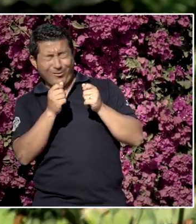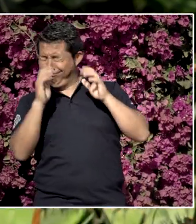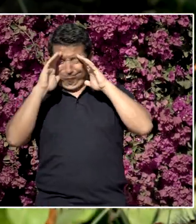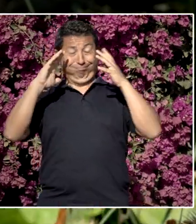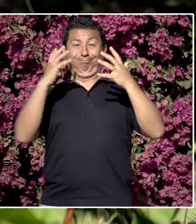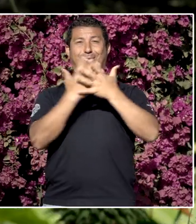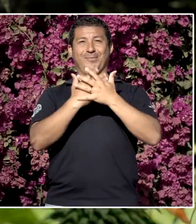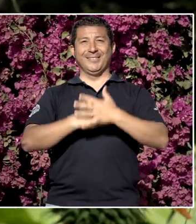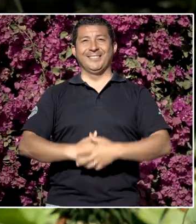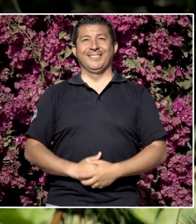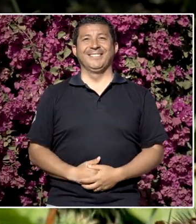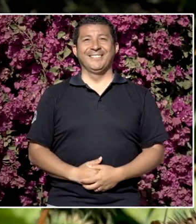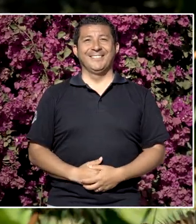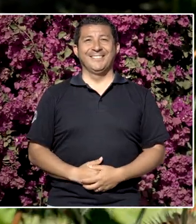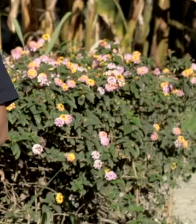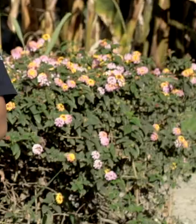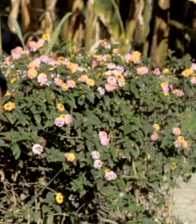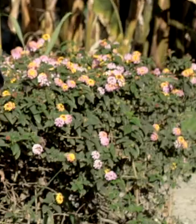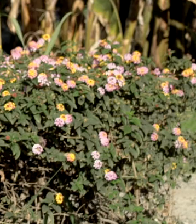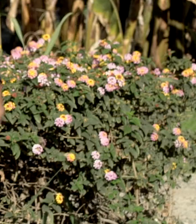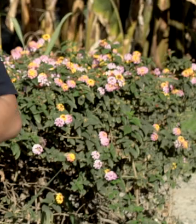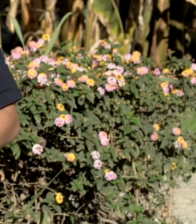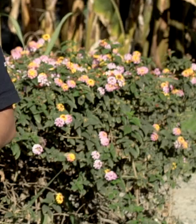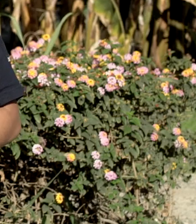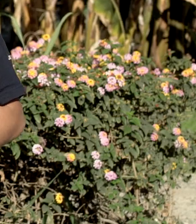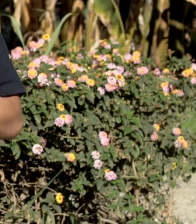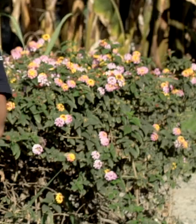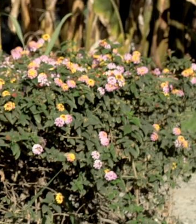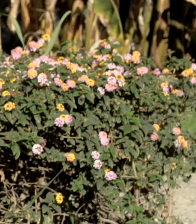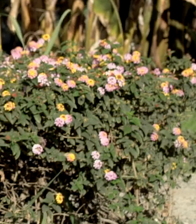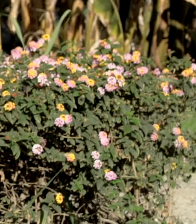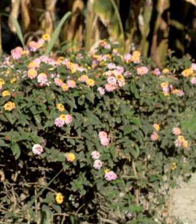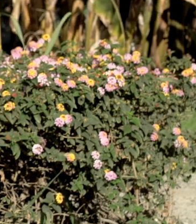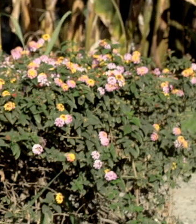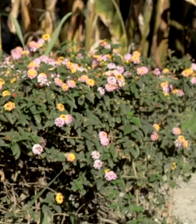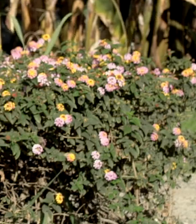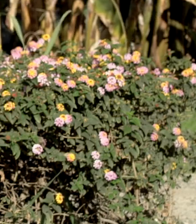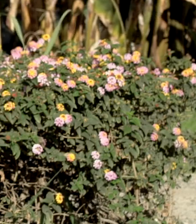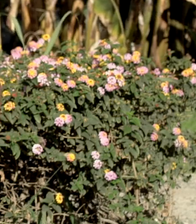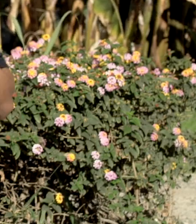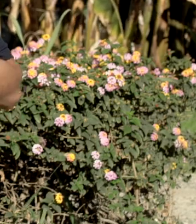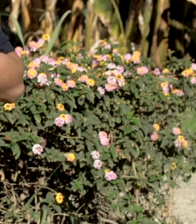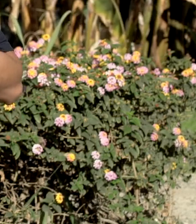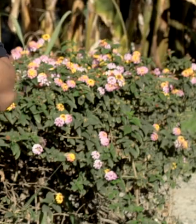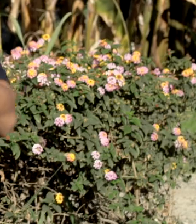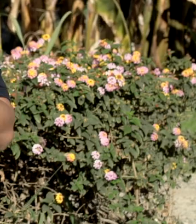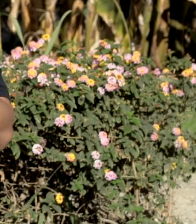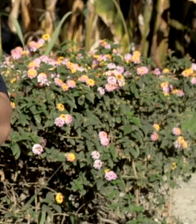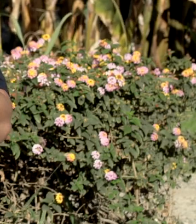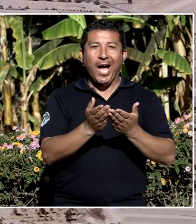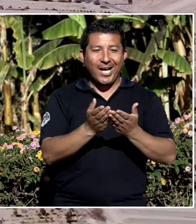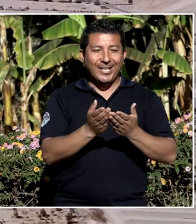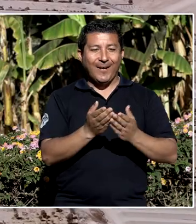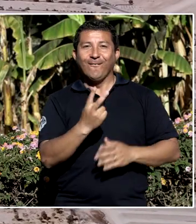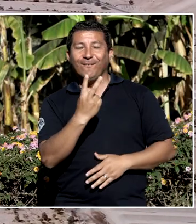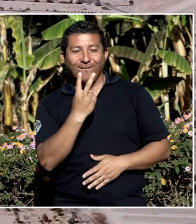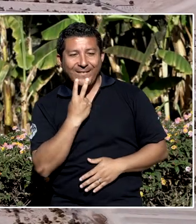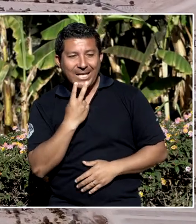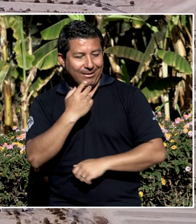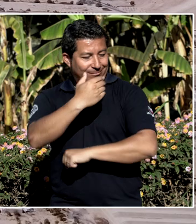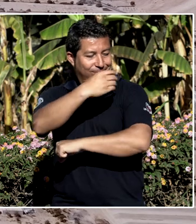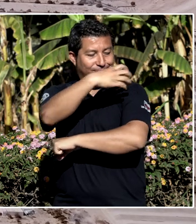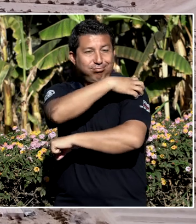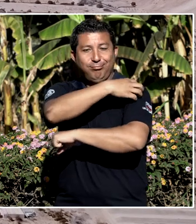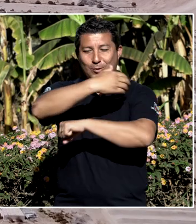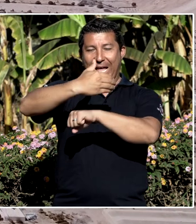parecidos es importante mencionar que este pequeño pajarito solo existe en